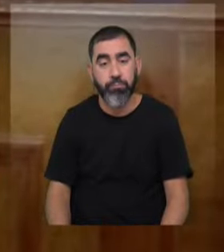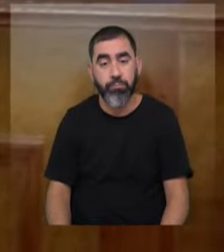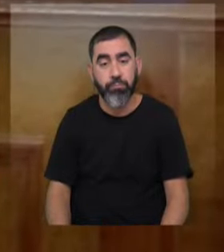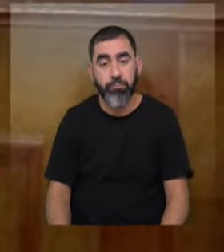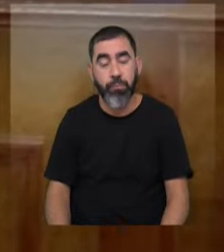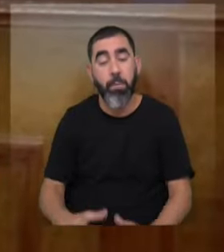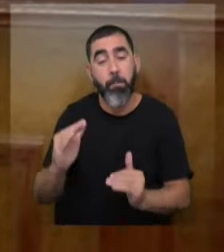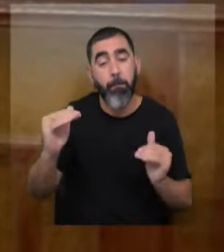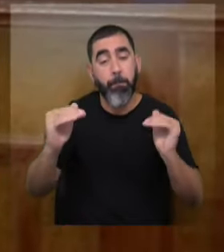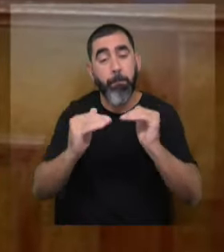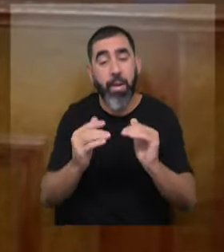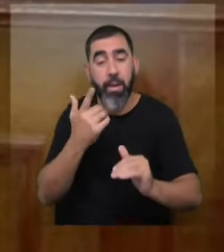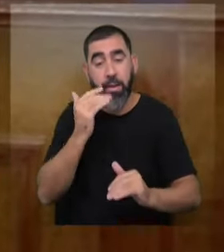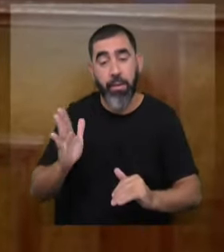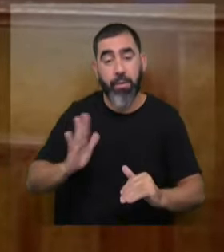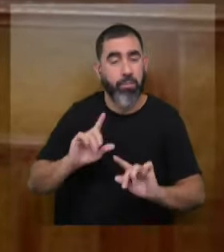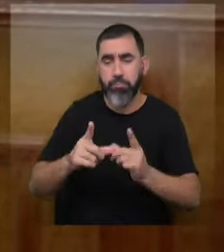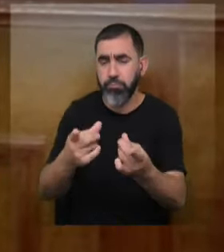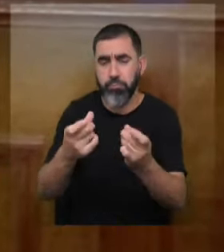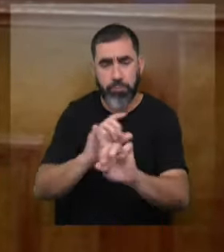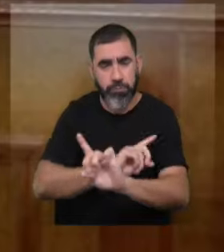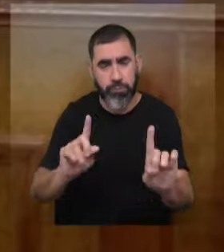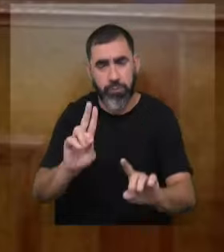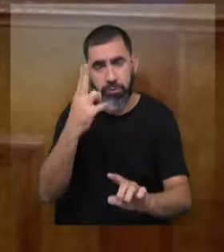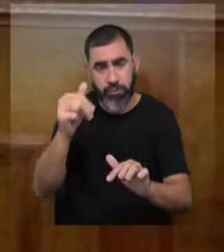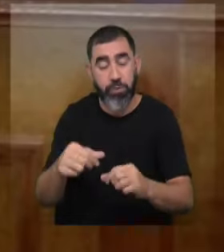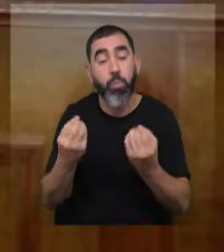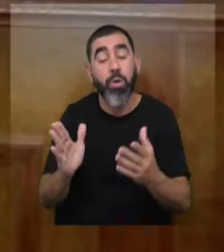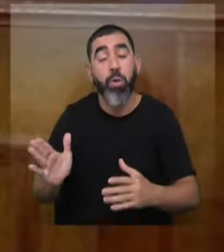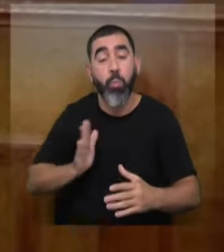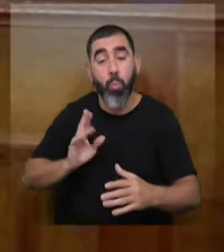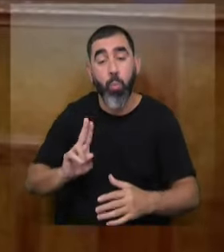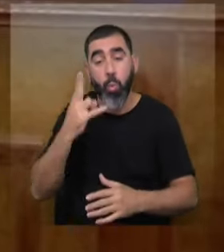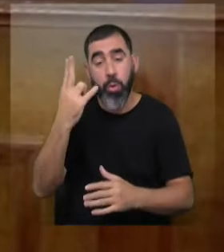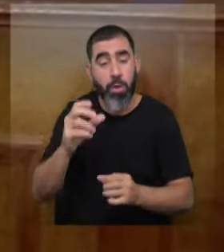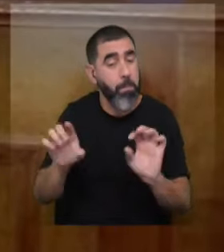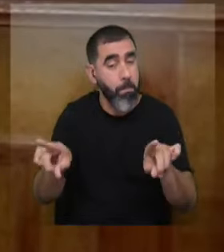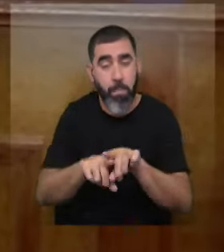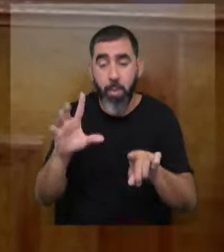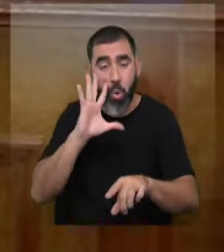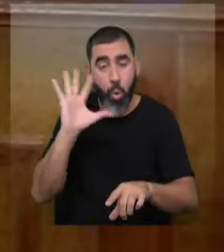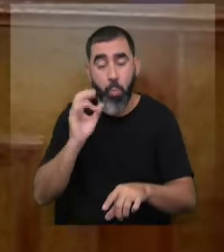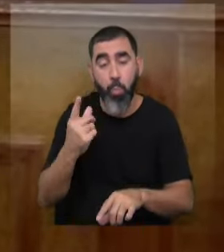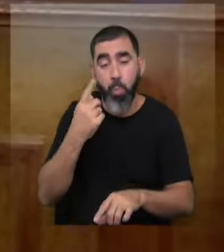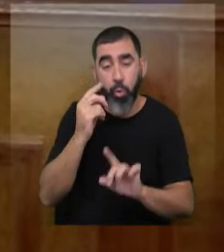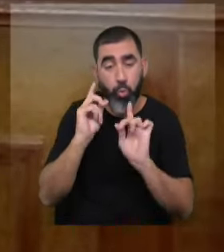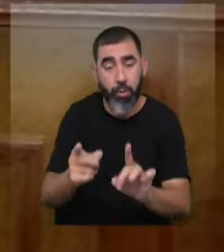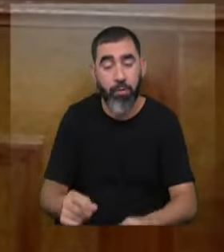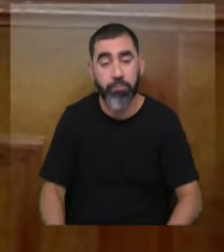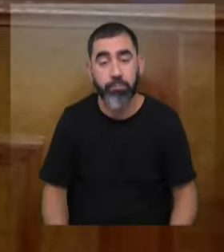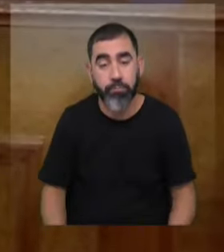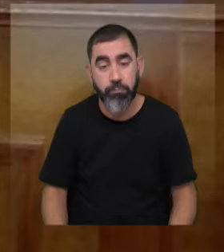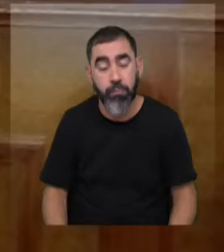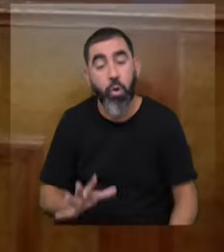de la paridad es innecesaria en el Uruguay, porque las mujeres en el Uruguay tenemos las mismas oportunidades que los hombres, que